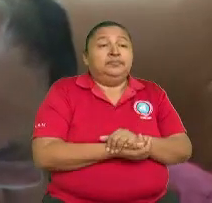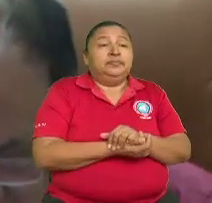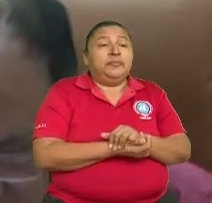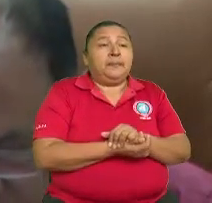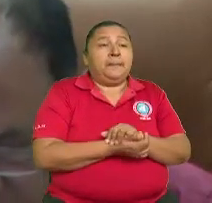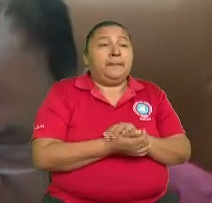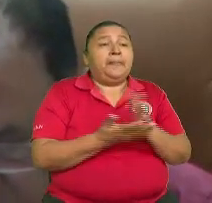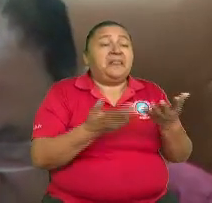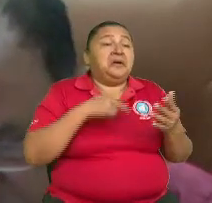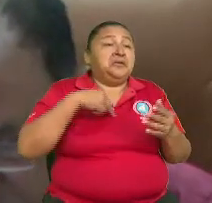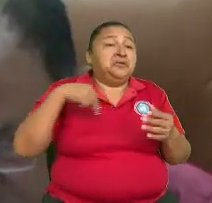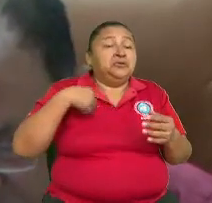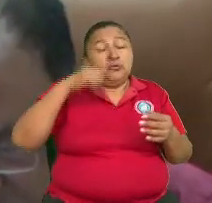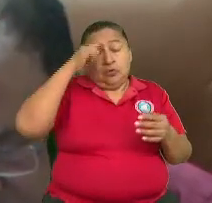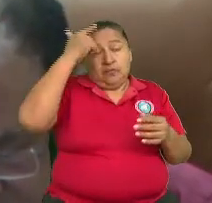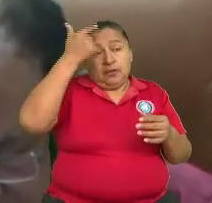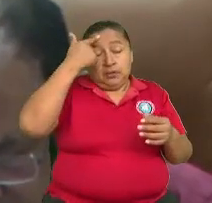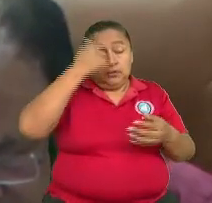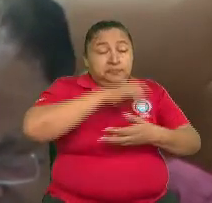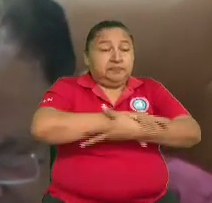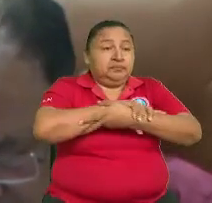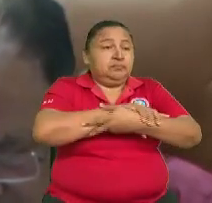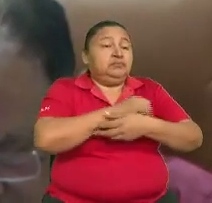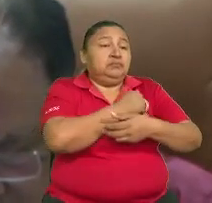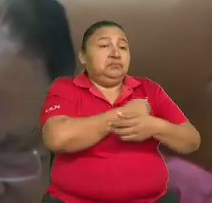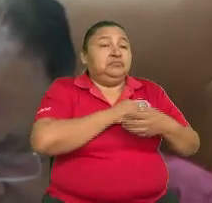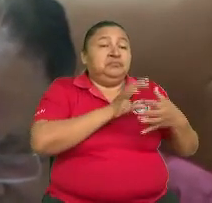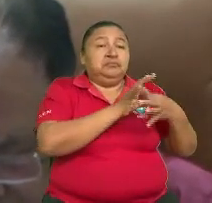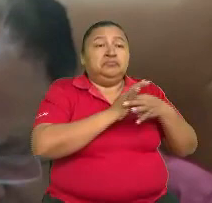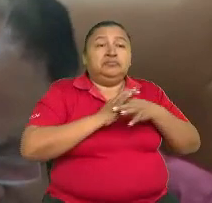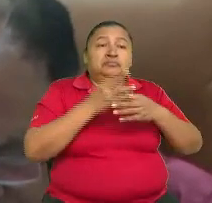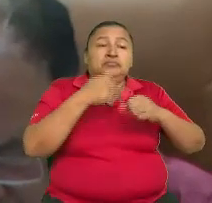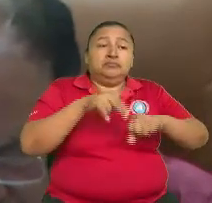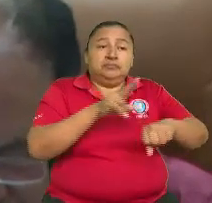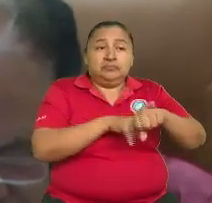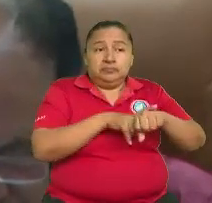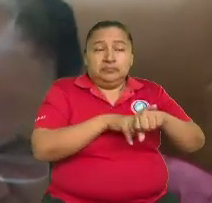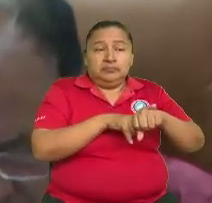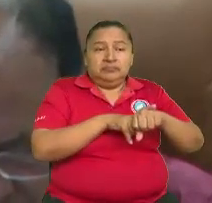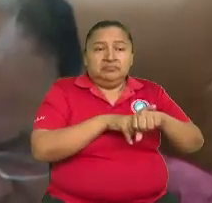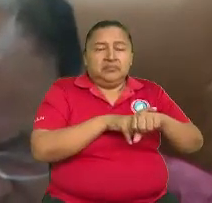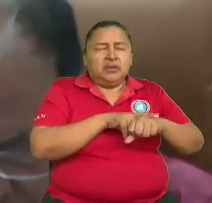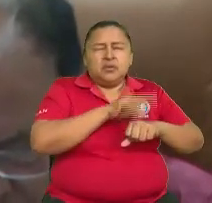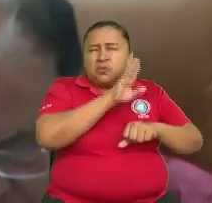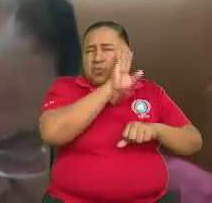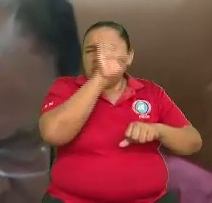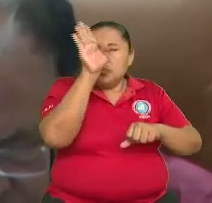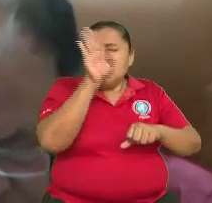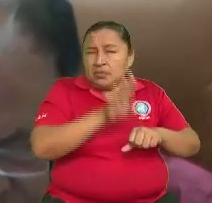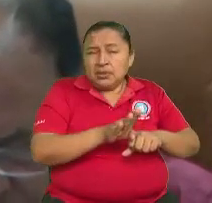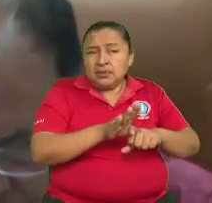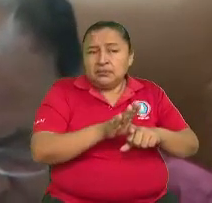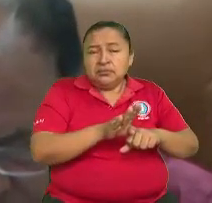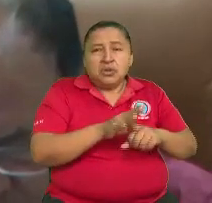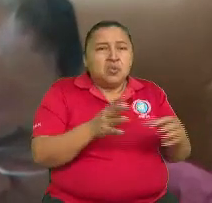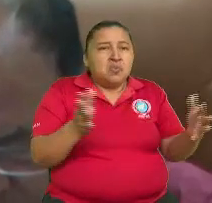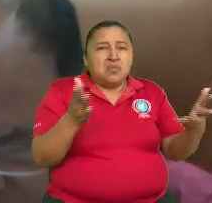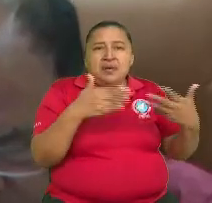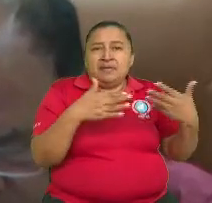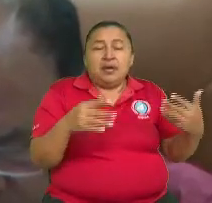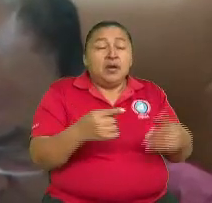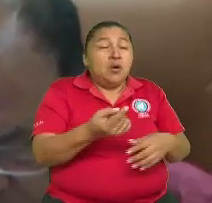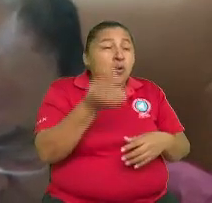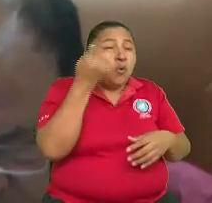es que a nosotros, como Gobierno de Reconciliación y Unidad Nacional, jamás, no ha habido